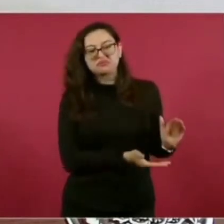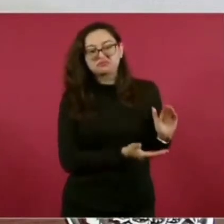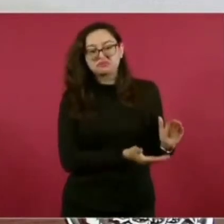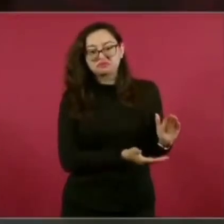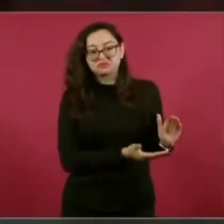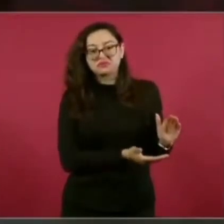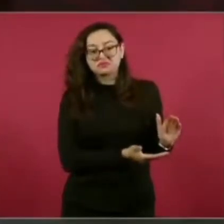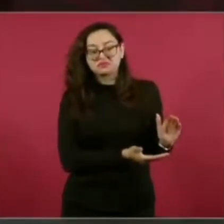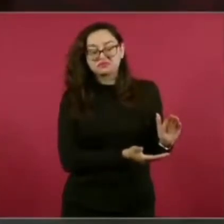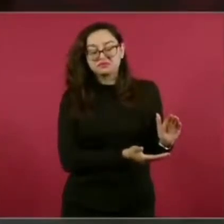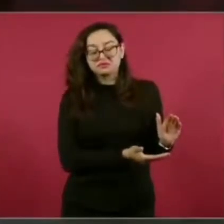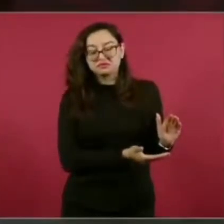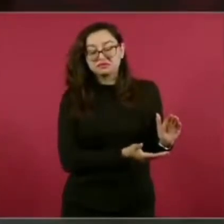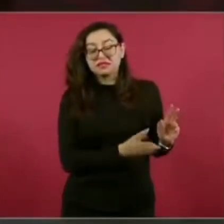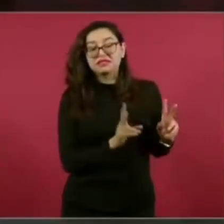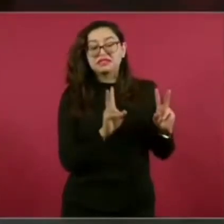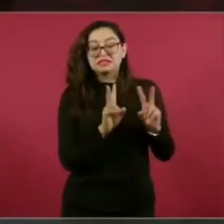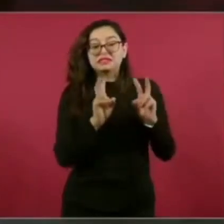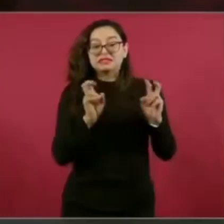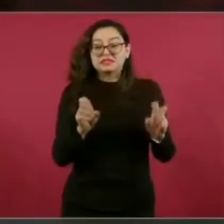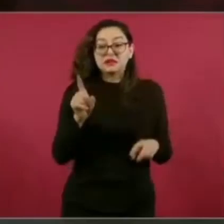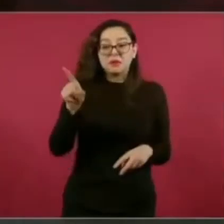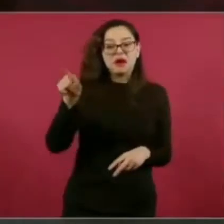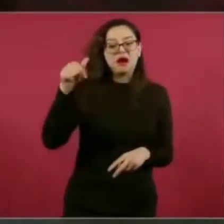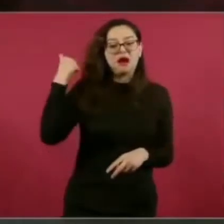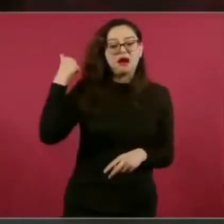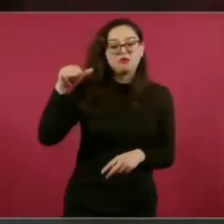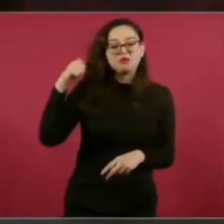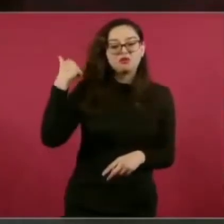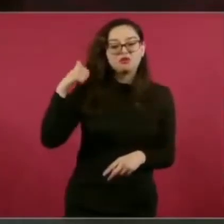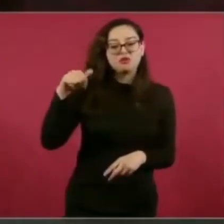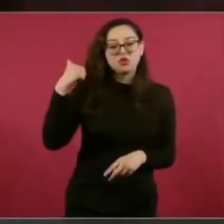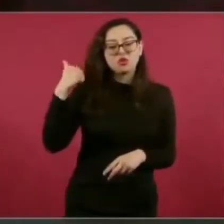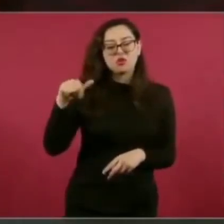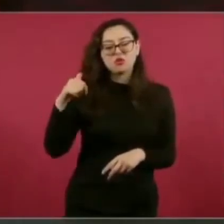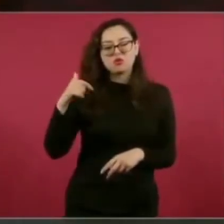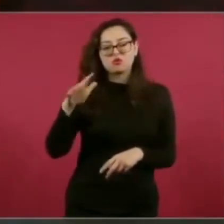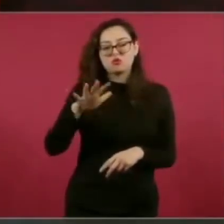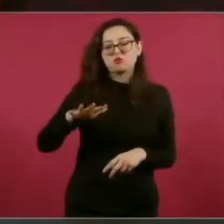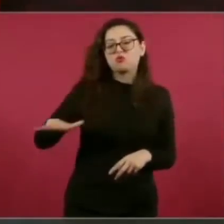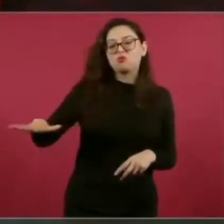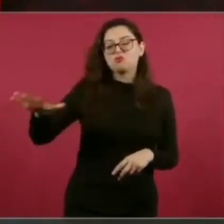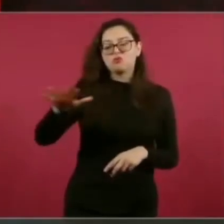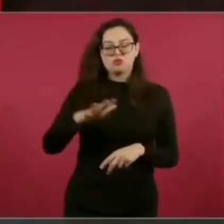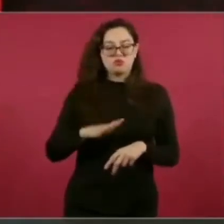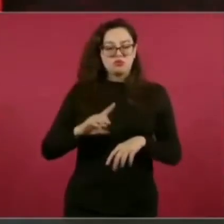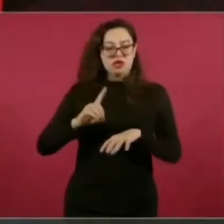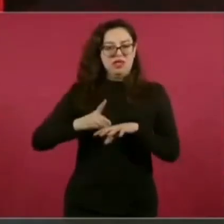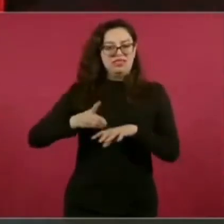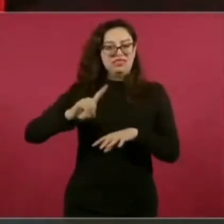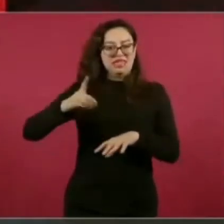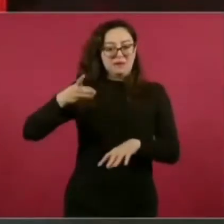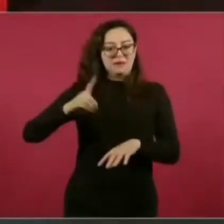sí, pero se llama Punta Diamante. Punta Diamante.